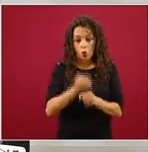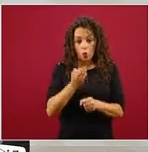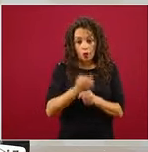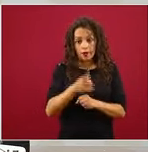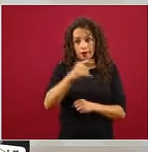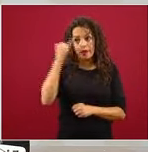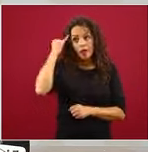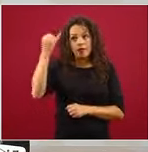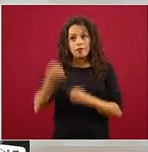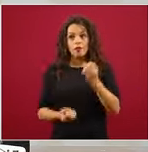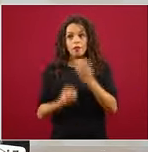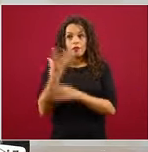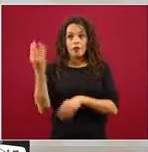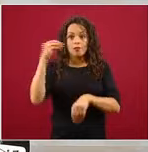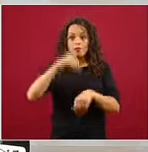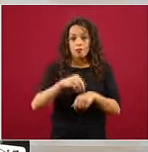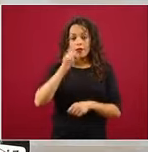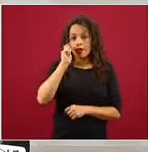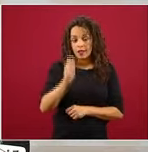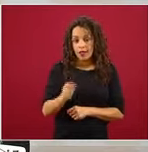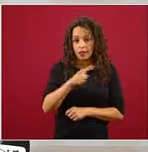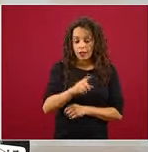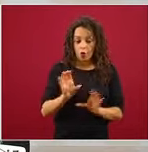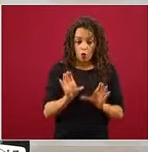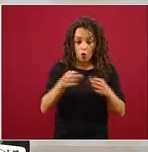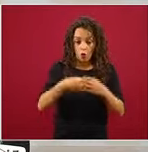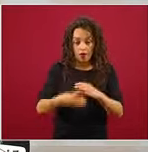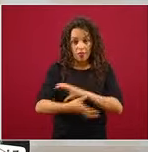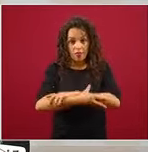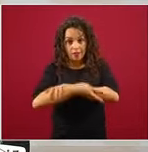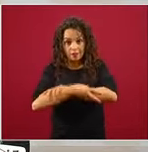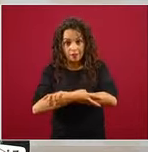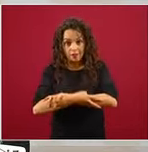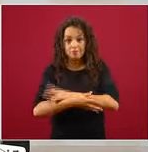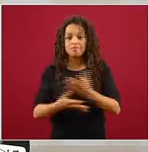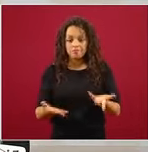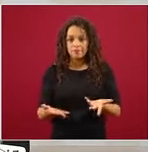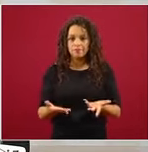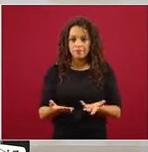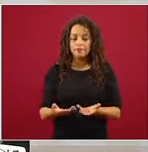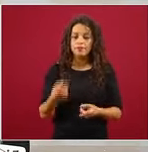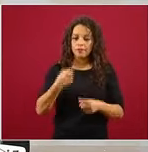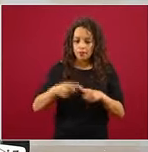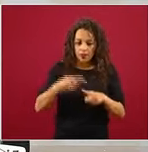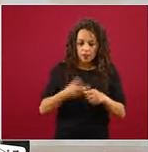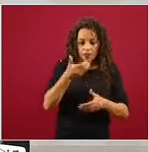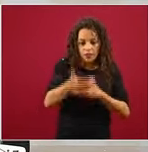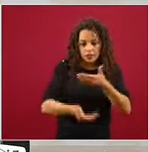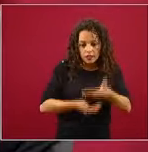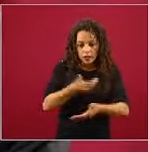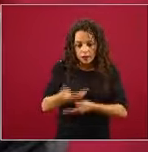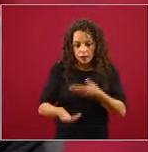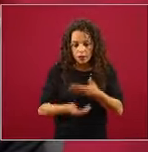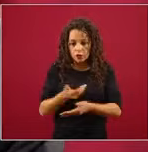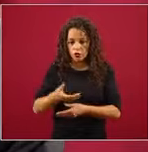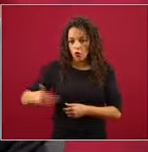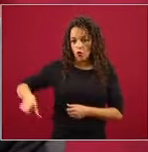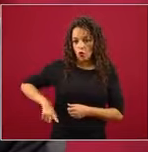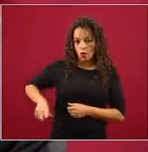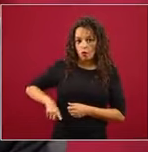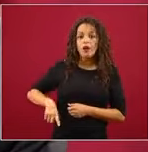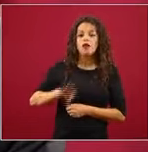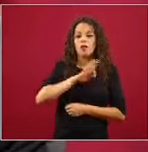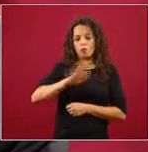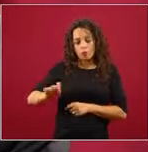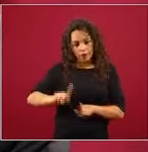la salud, lo que pretende es acercar los servicios gubernamentales, los servicios sociales de gobierno a las